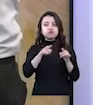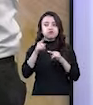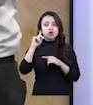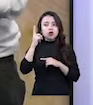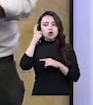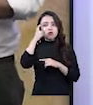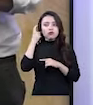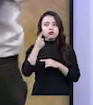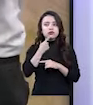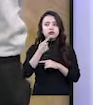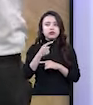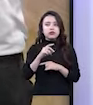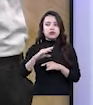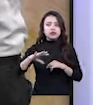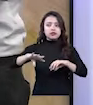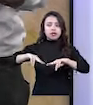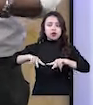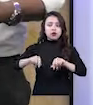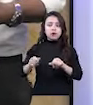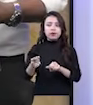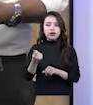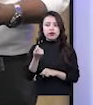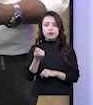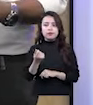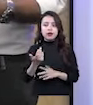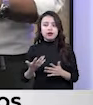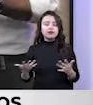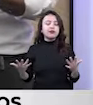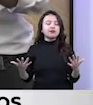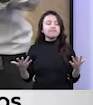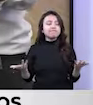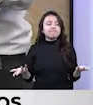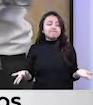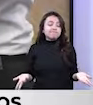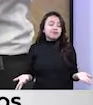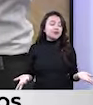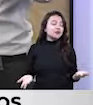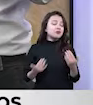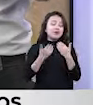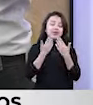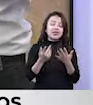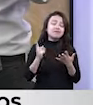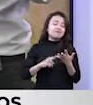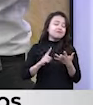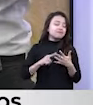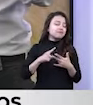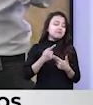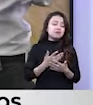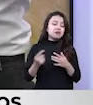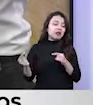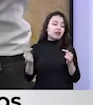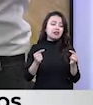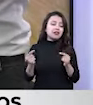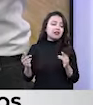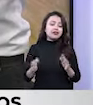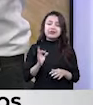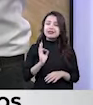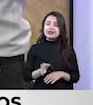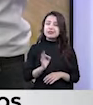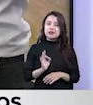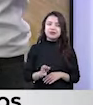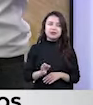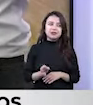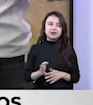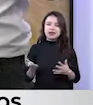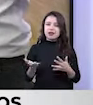que les debería dar para poder asumir el costo de cada uno de los usuarios y pacientes. En fin, en ese cruce de pelea siempre en